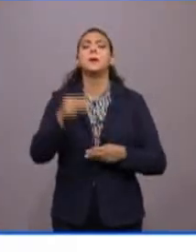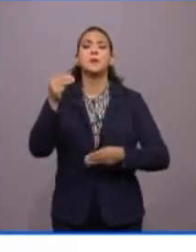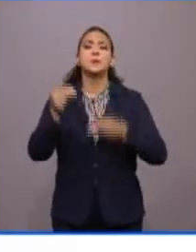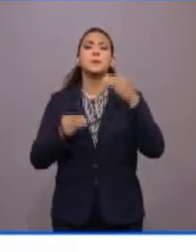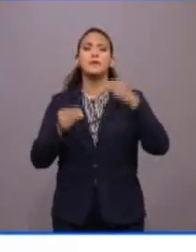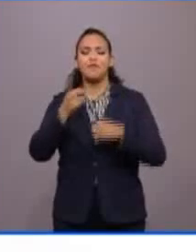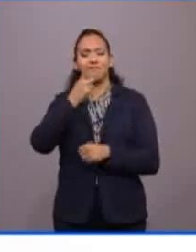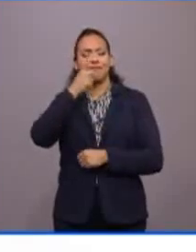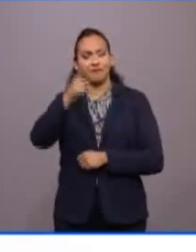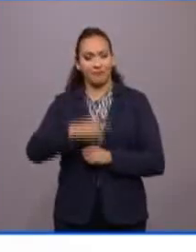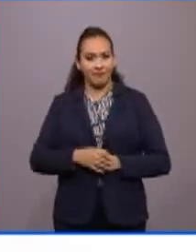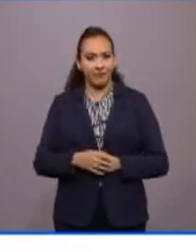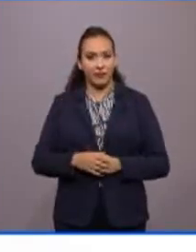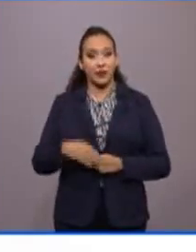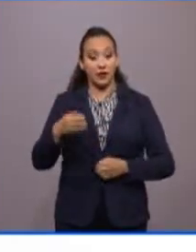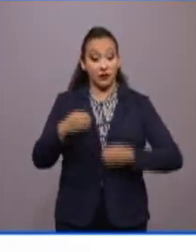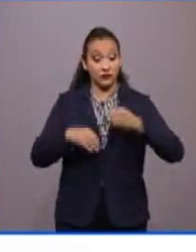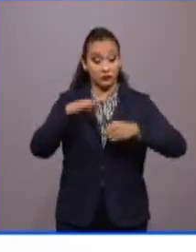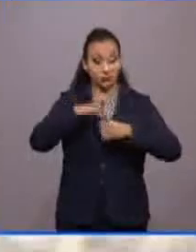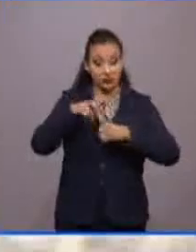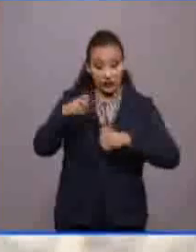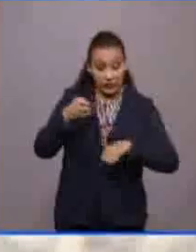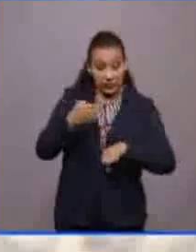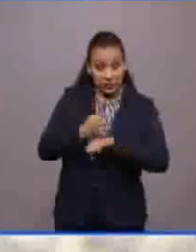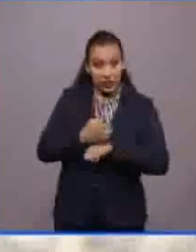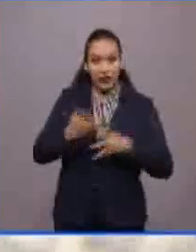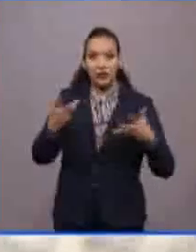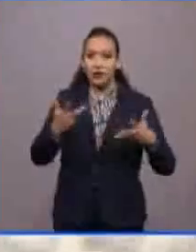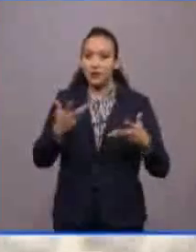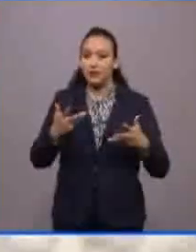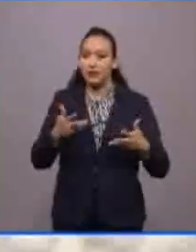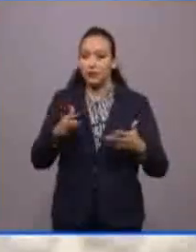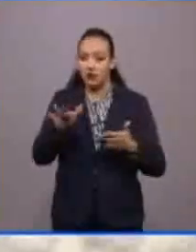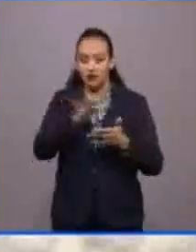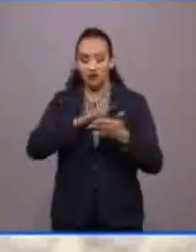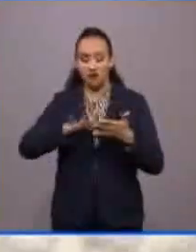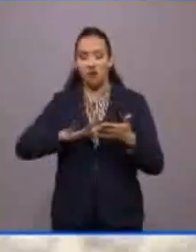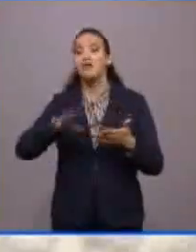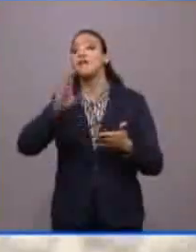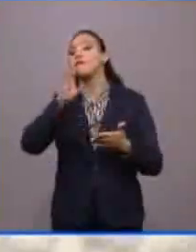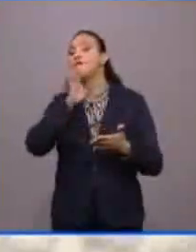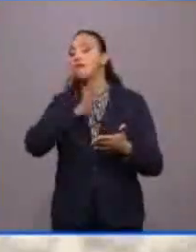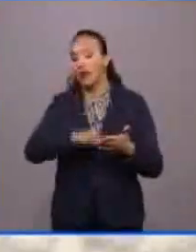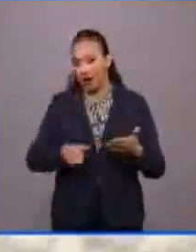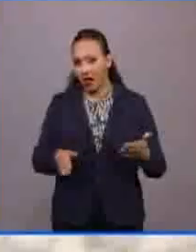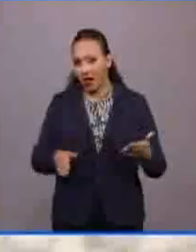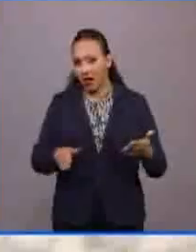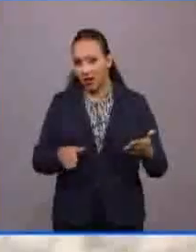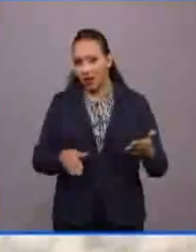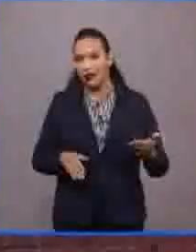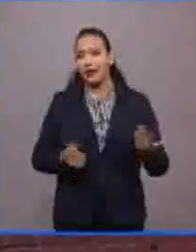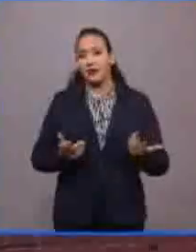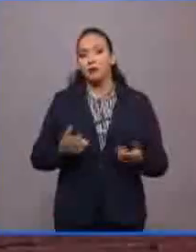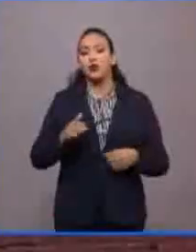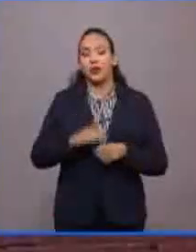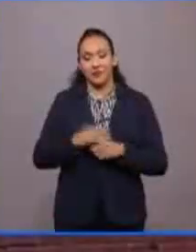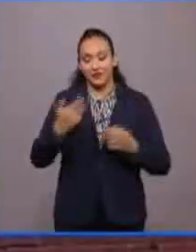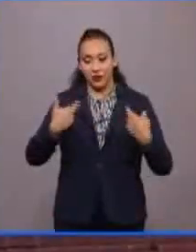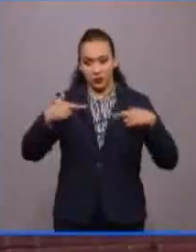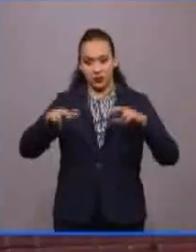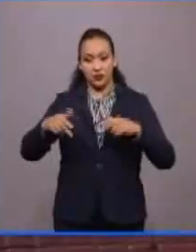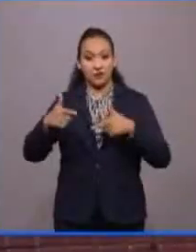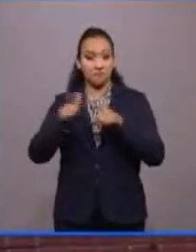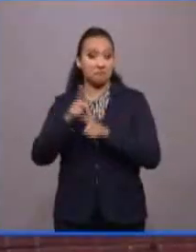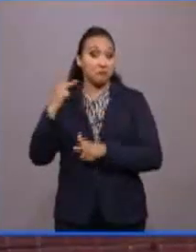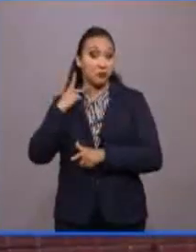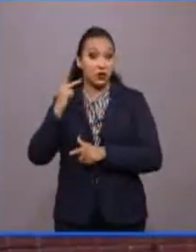magistrados indicaron que el Tribunal Electoral local realizó una interpretación indebida de la normativa electoral, pues los representantes de los partidos